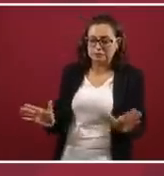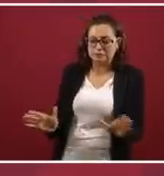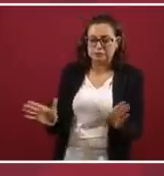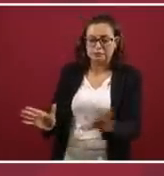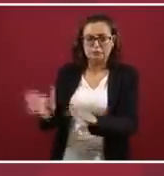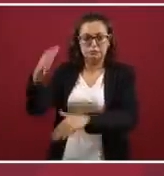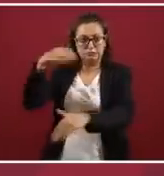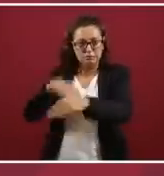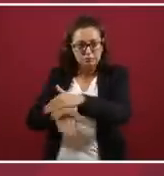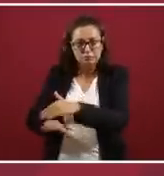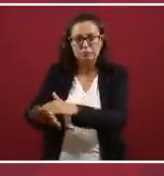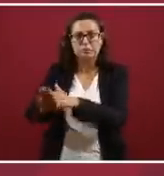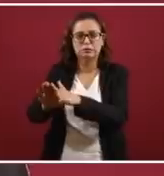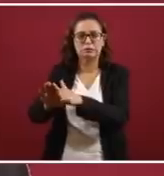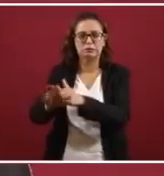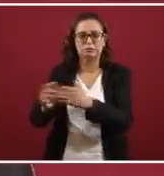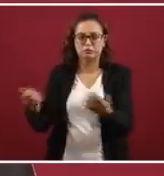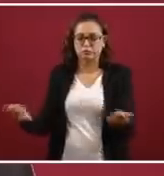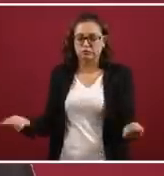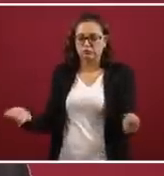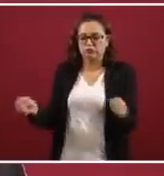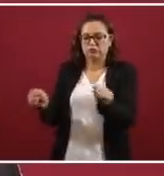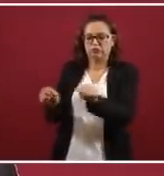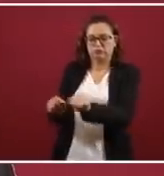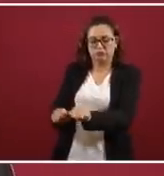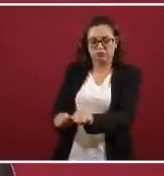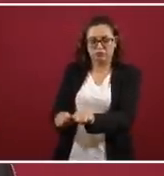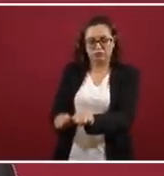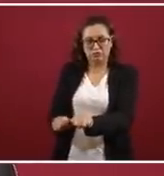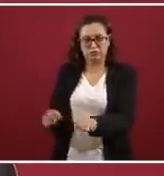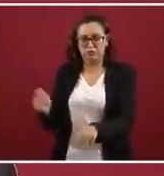El que sabe del campo